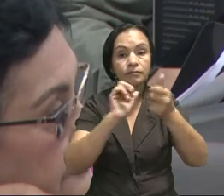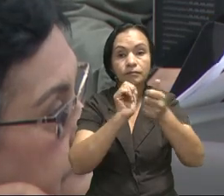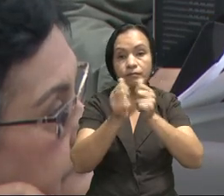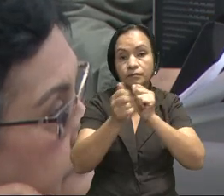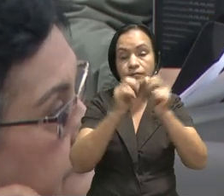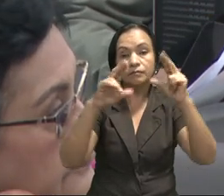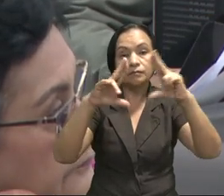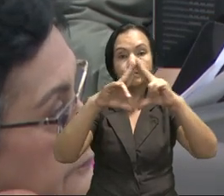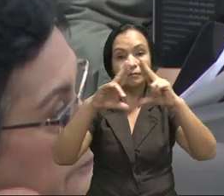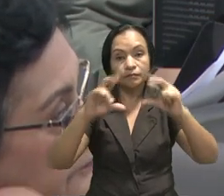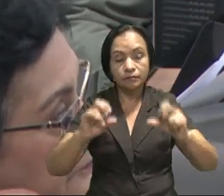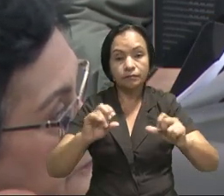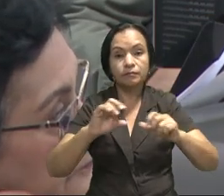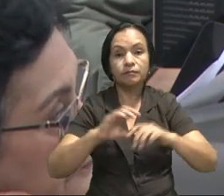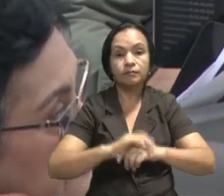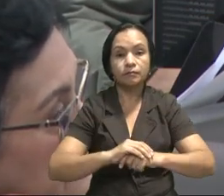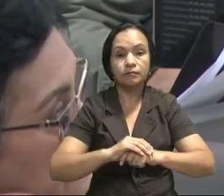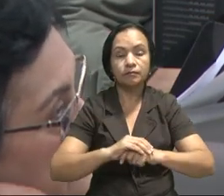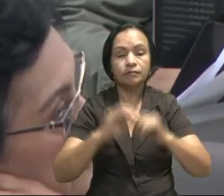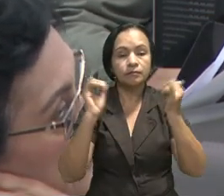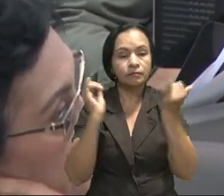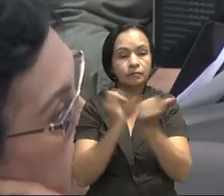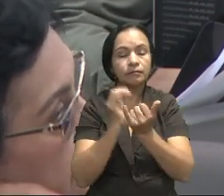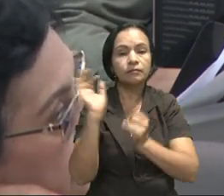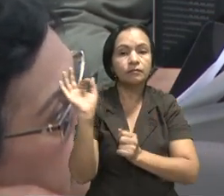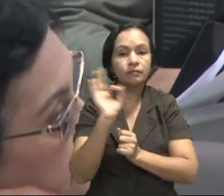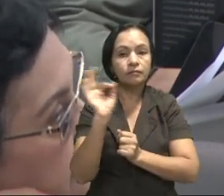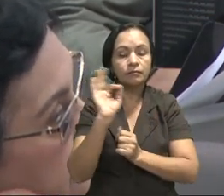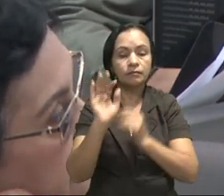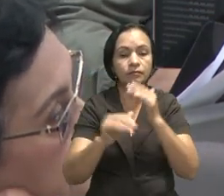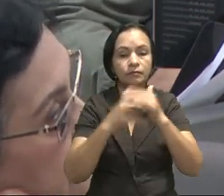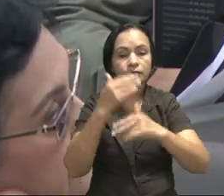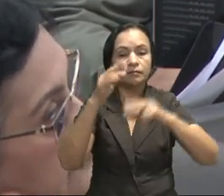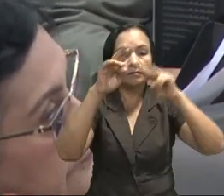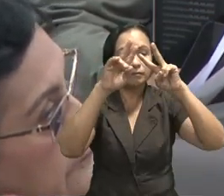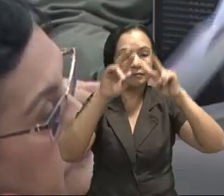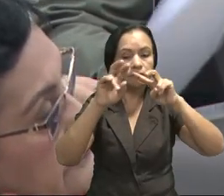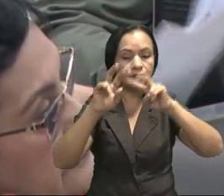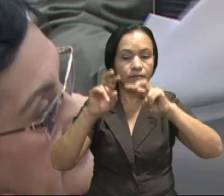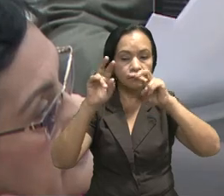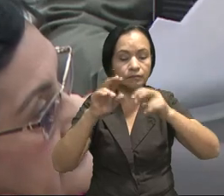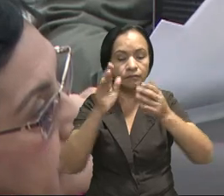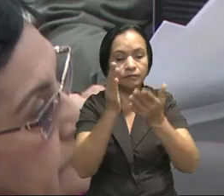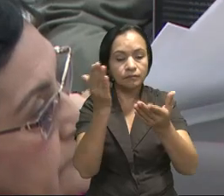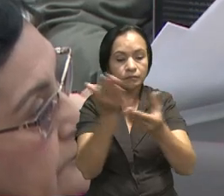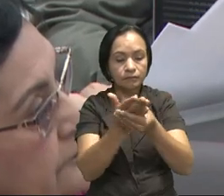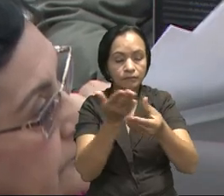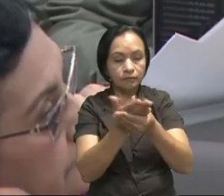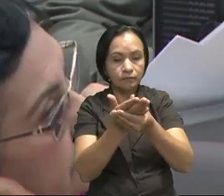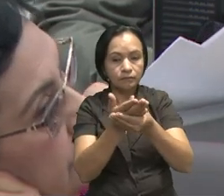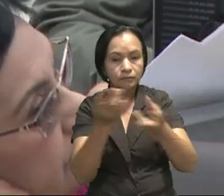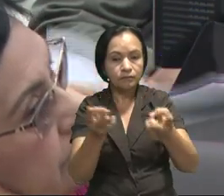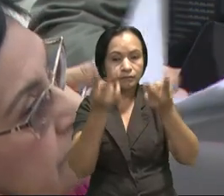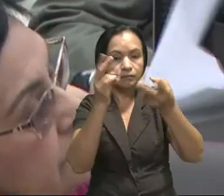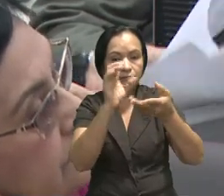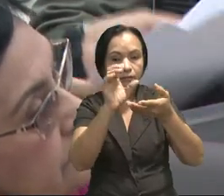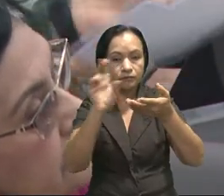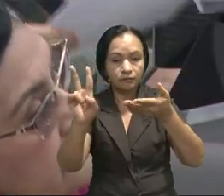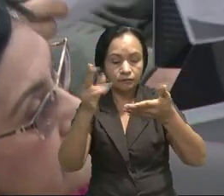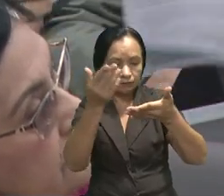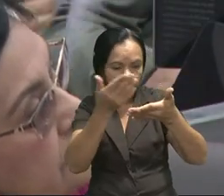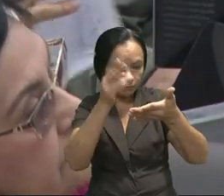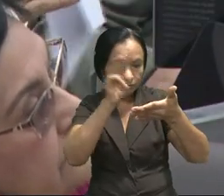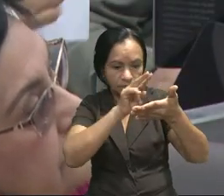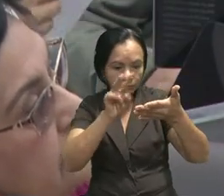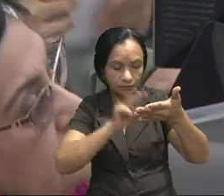deportivo nicaragüense. Asimismo, después de haber analizado el currículum y documentos que fundamenta esta iniciativa de decreto